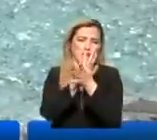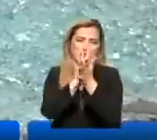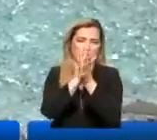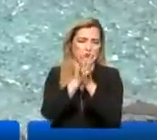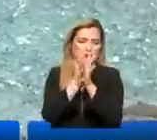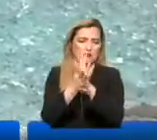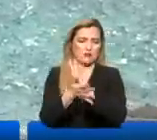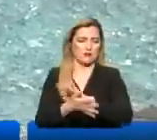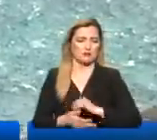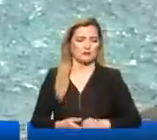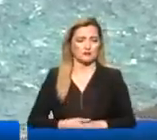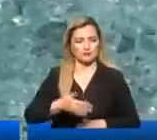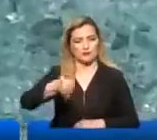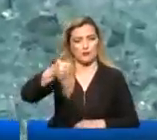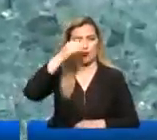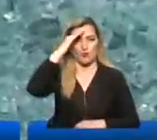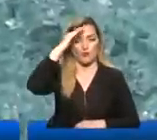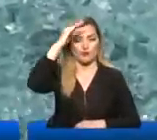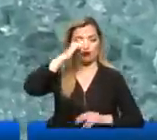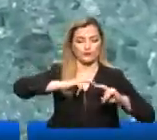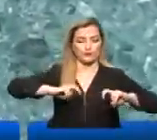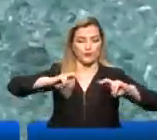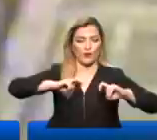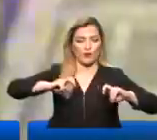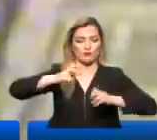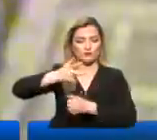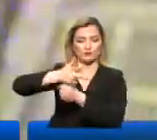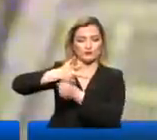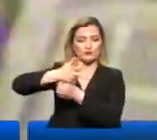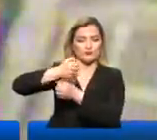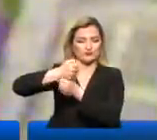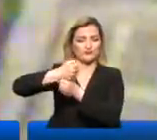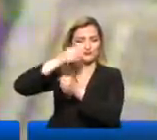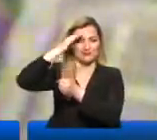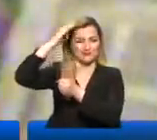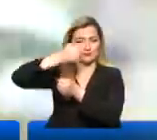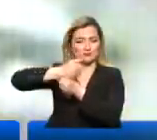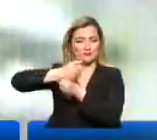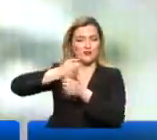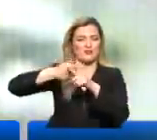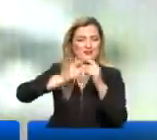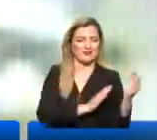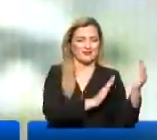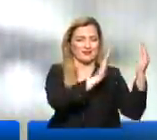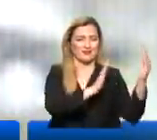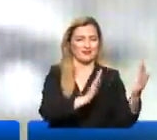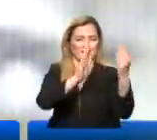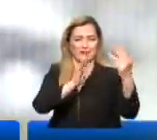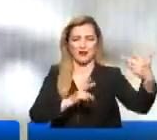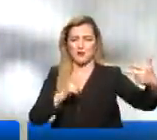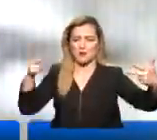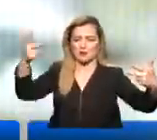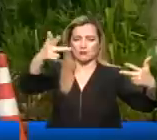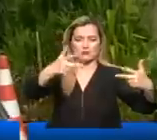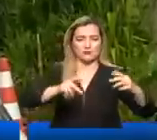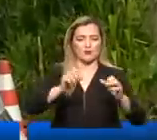informó que la investigación del hecho ya se inició. El primer paso fue recabar videos de cámaras de seguridad de otros edificios del sector para tratar de identificar la placa